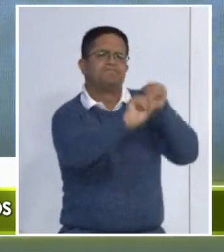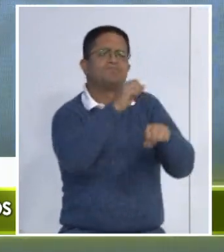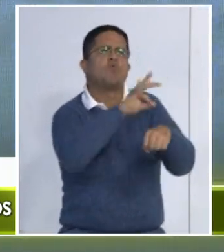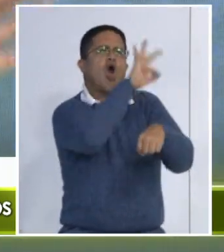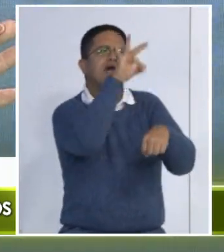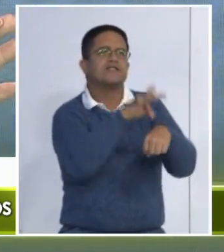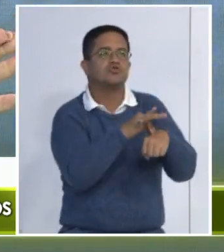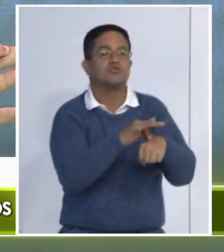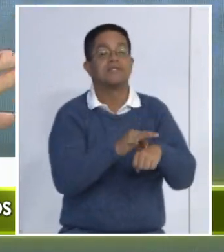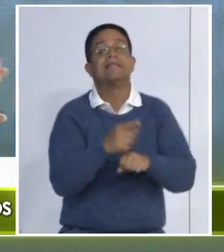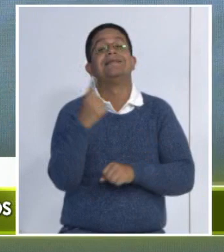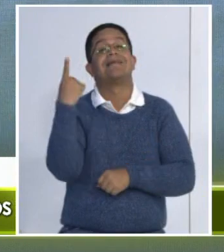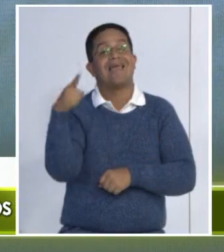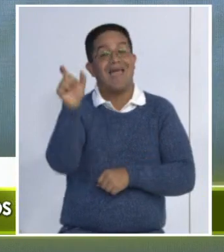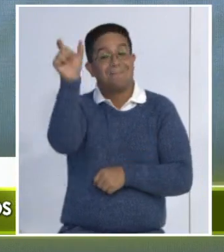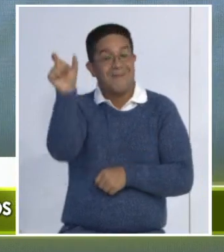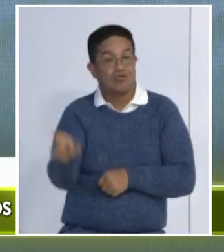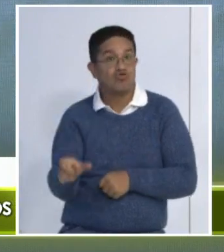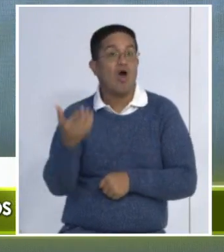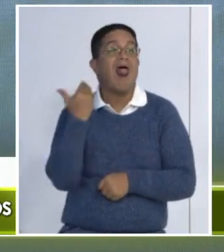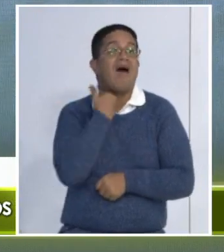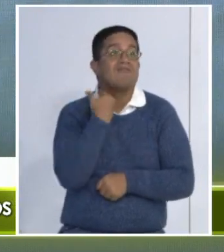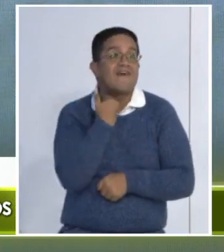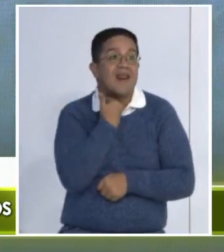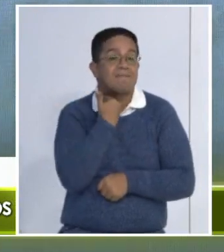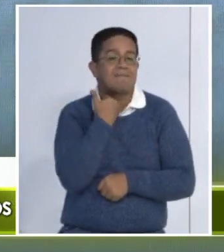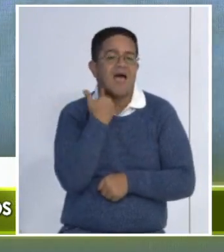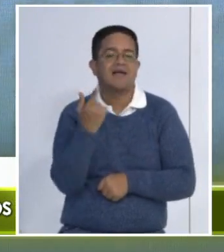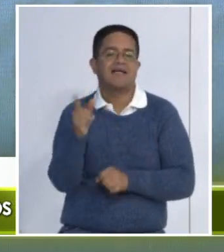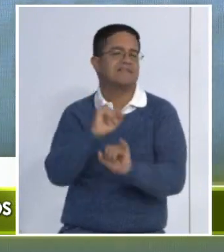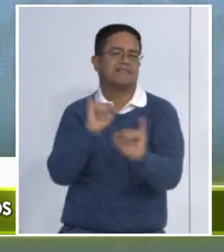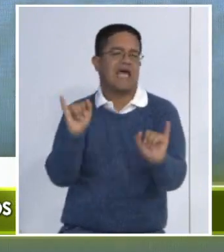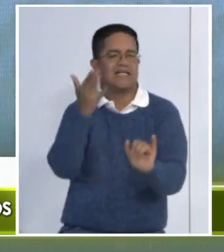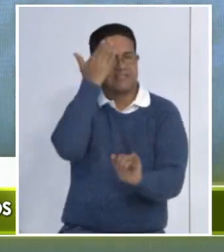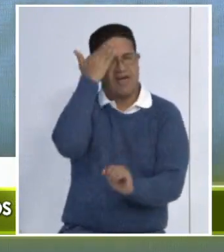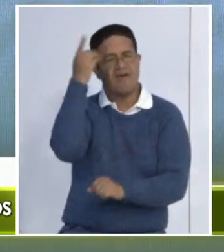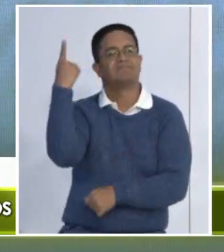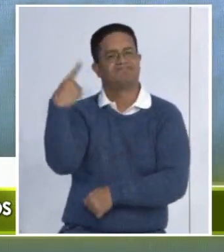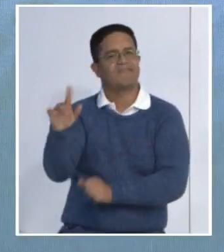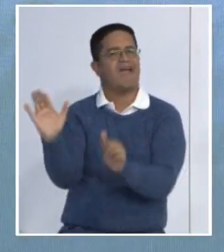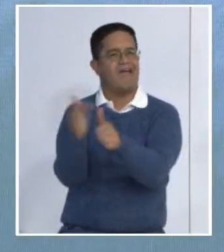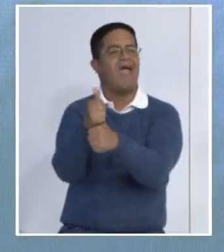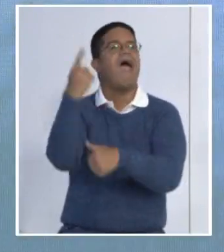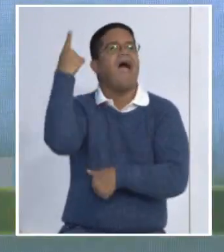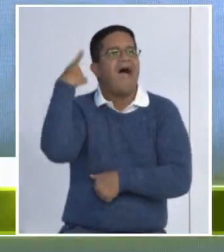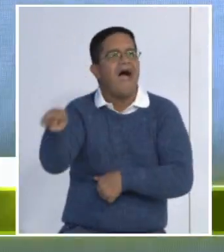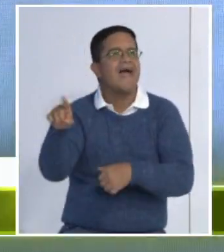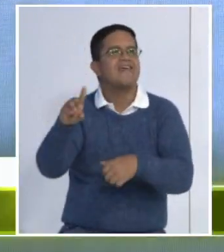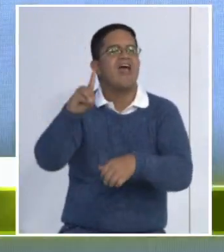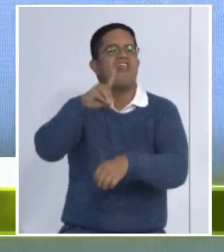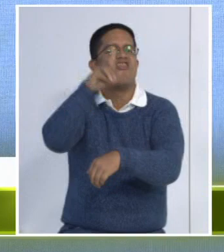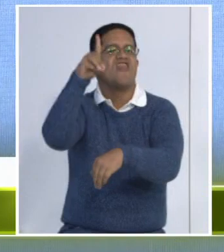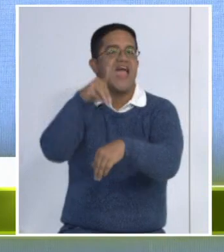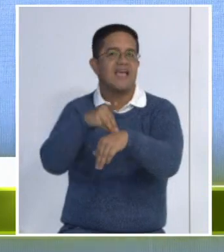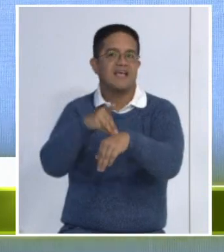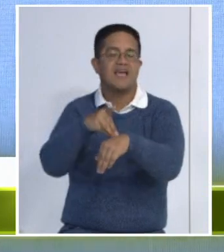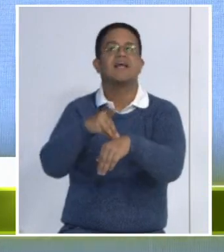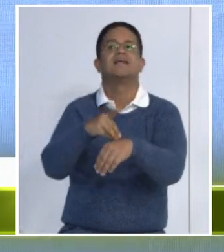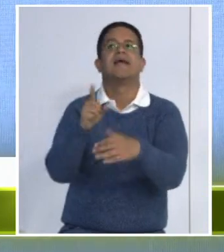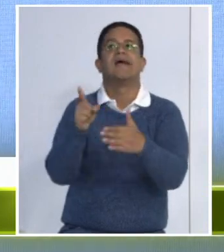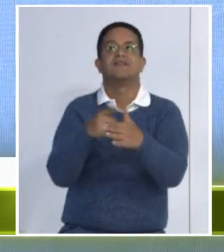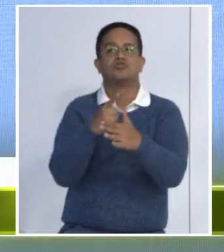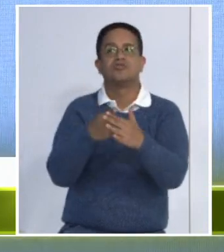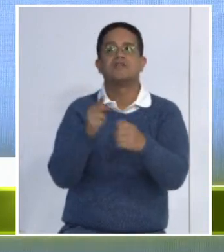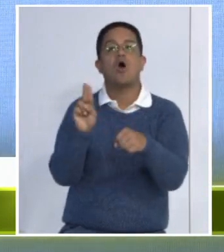Y si hay una persona enferma con dengue, que ya sabemos que hay dengue, y esa persona está enferma, utilizar mosquiteros en